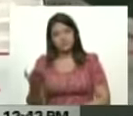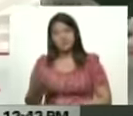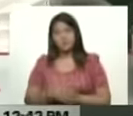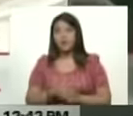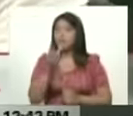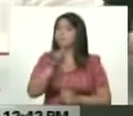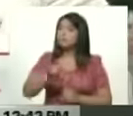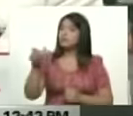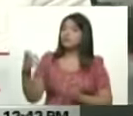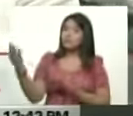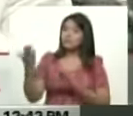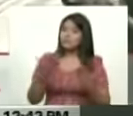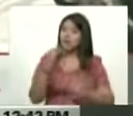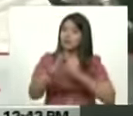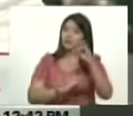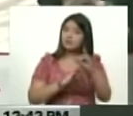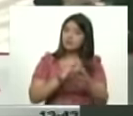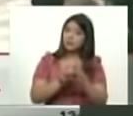invitados internacionales,